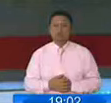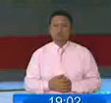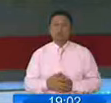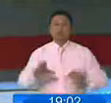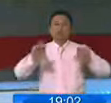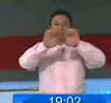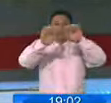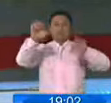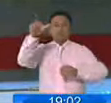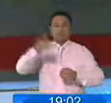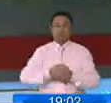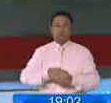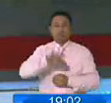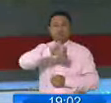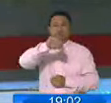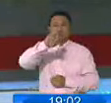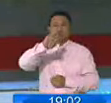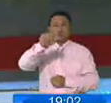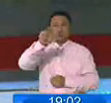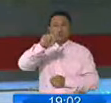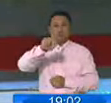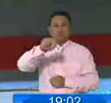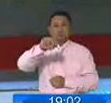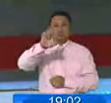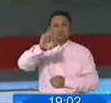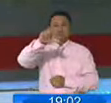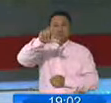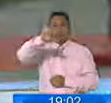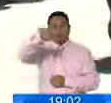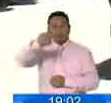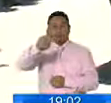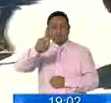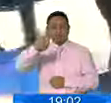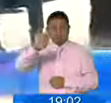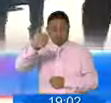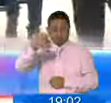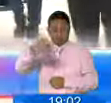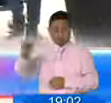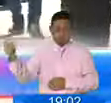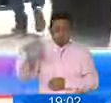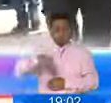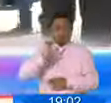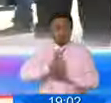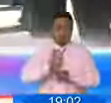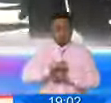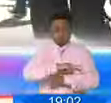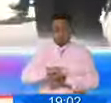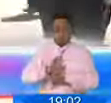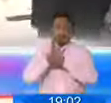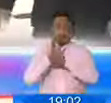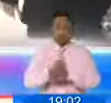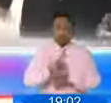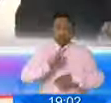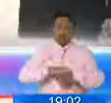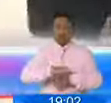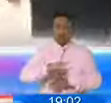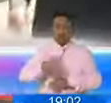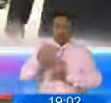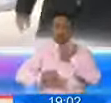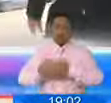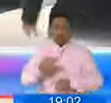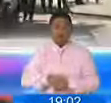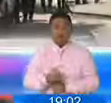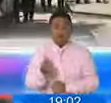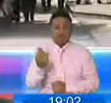El empresario cuencano Juan Pablo El Jury regresó al país para rendir su versión libre y voluntaria en el proceso que se sigue en contra por una supuesta captación ilegal